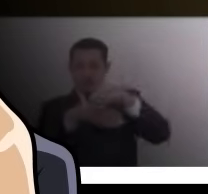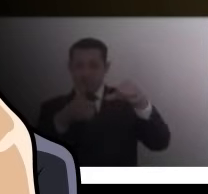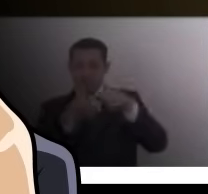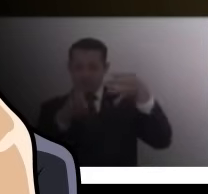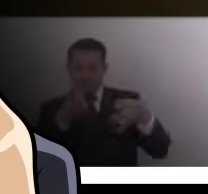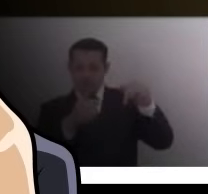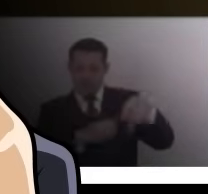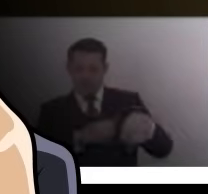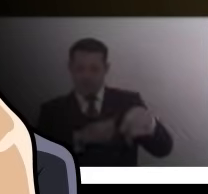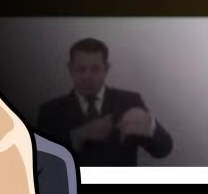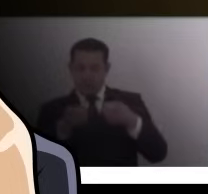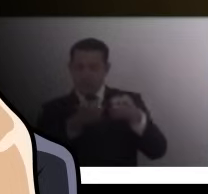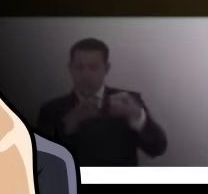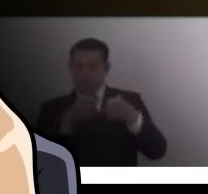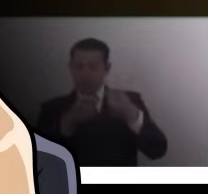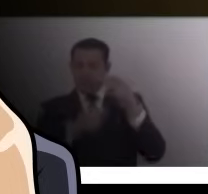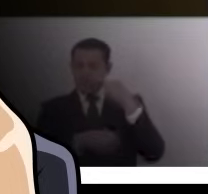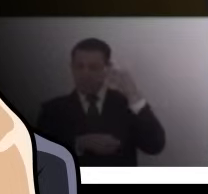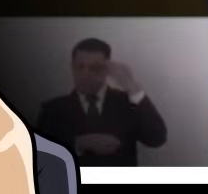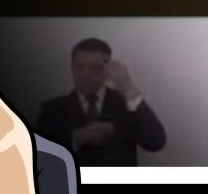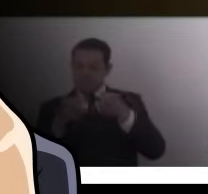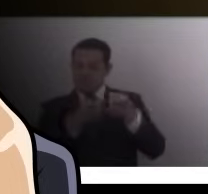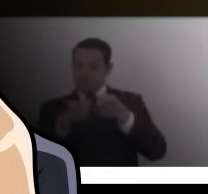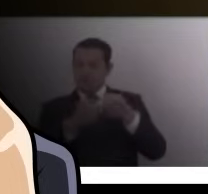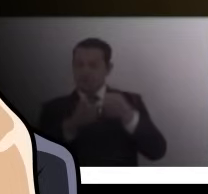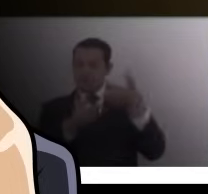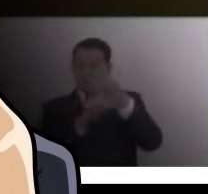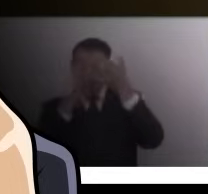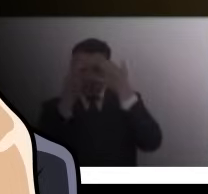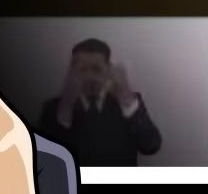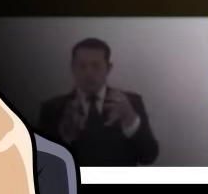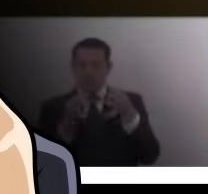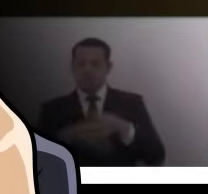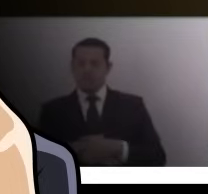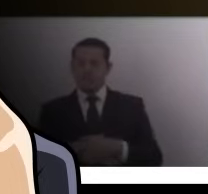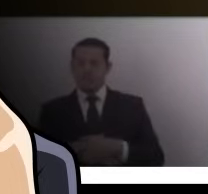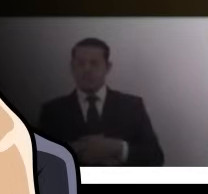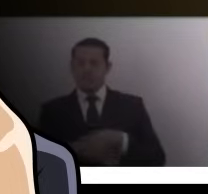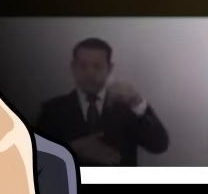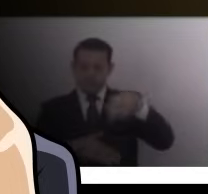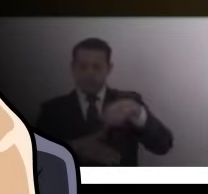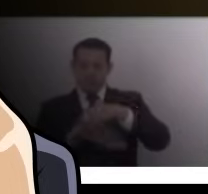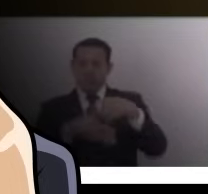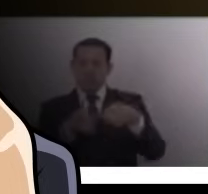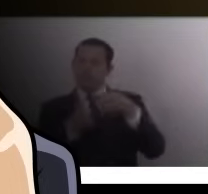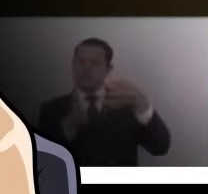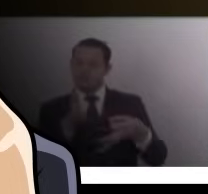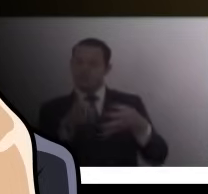Asamblea Legislativa, los que manejaban las mayorías, los que manejaban las decisiones de esta Asamblea